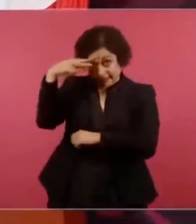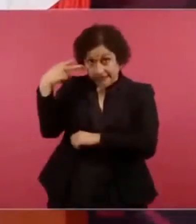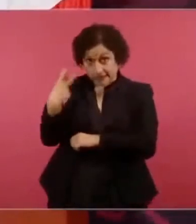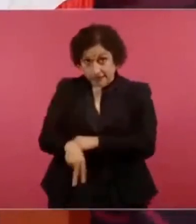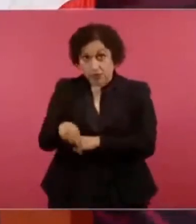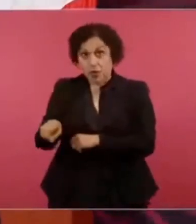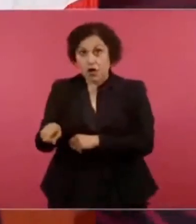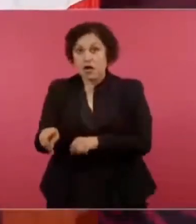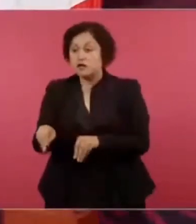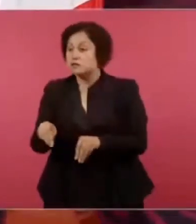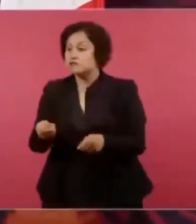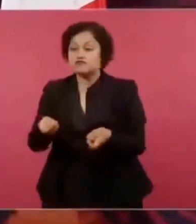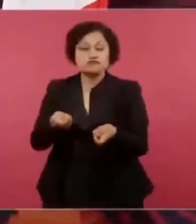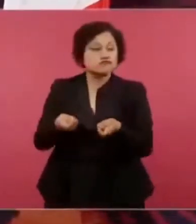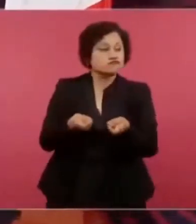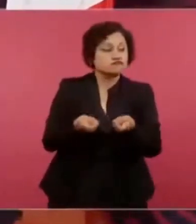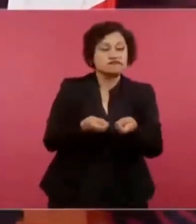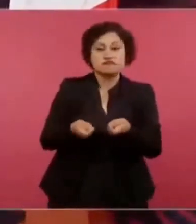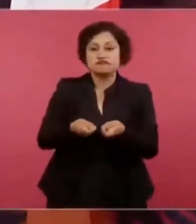a